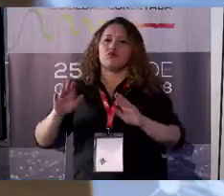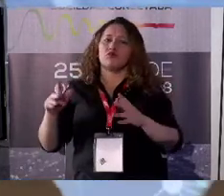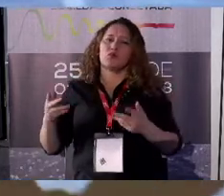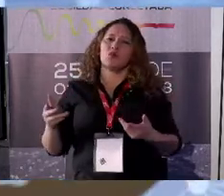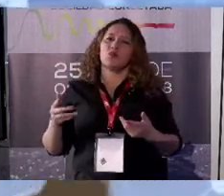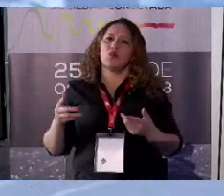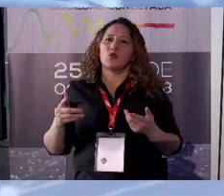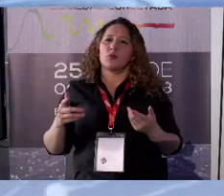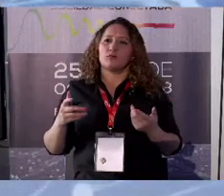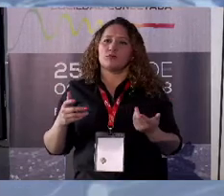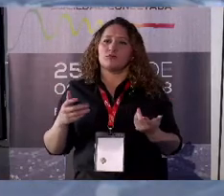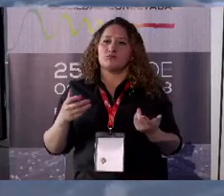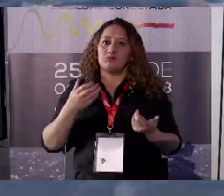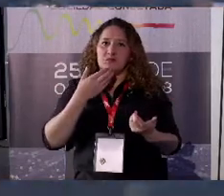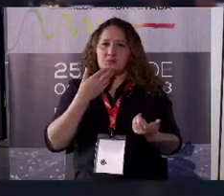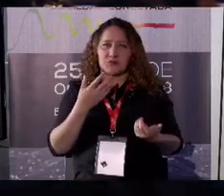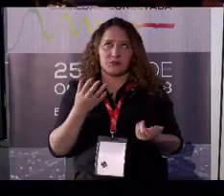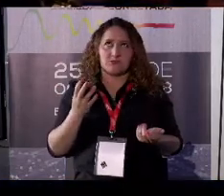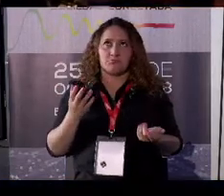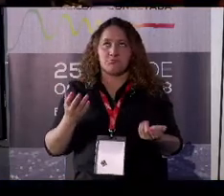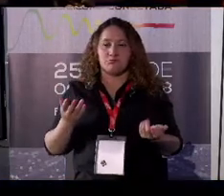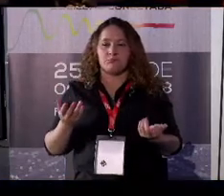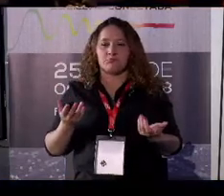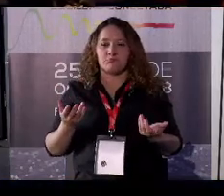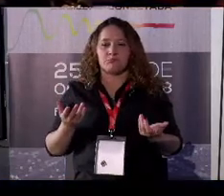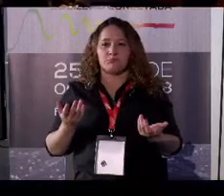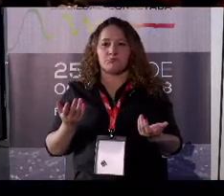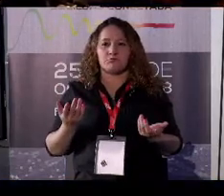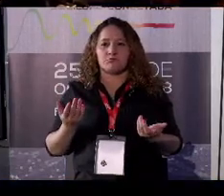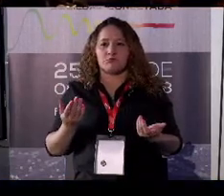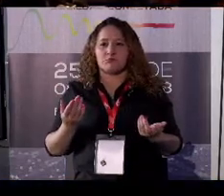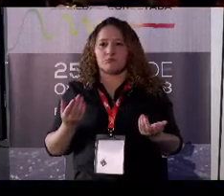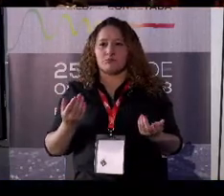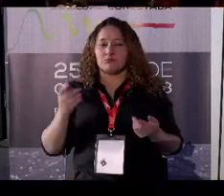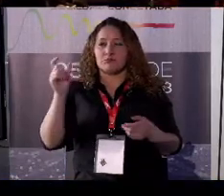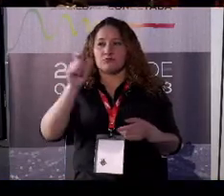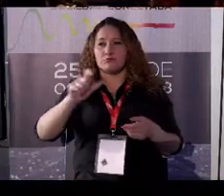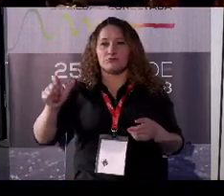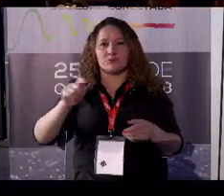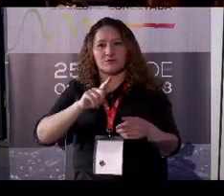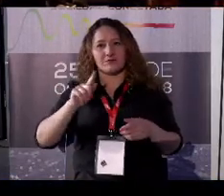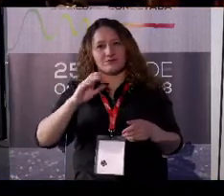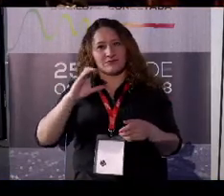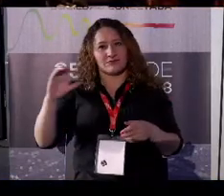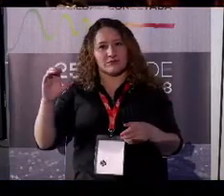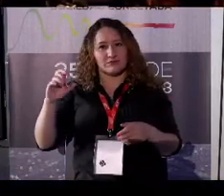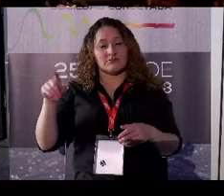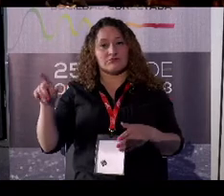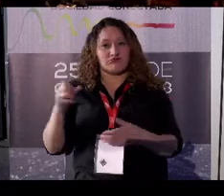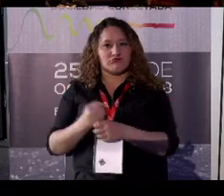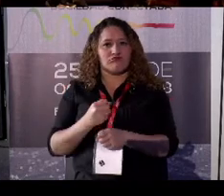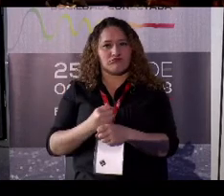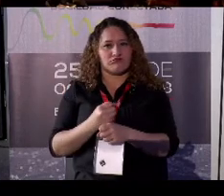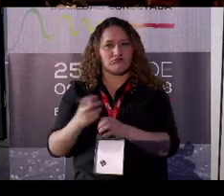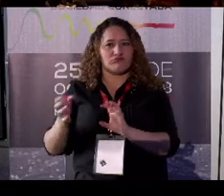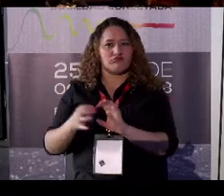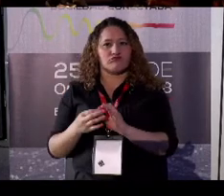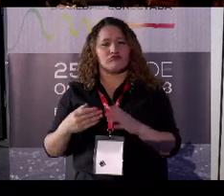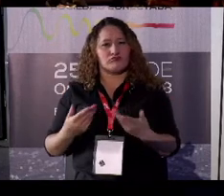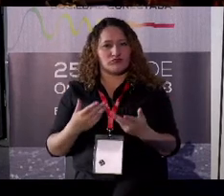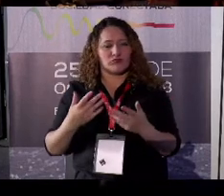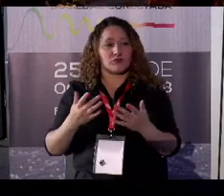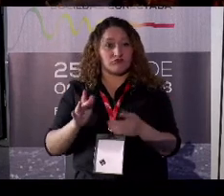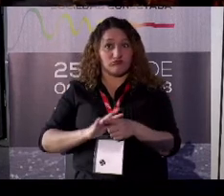en un estado, por ejemplo, en un ejemplo en el cual trabajamos con gente de la FCC, en una subasta que no se ha implementado, pero